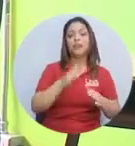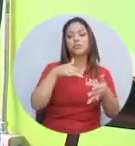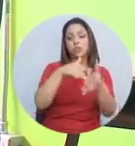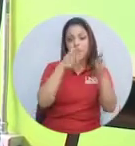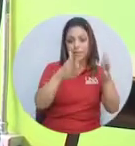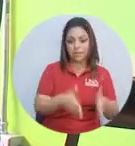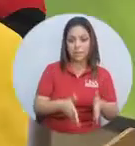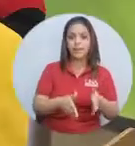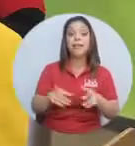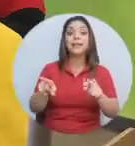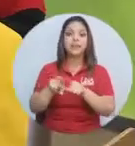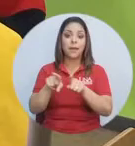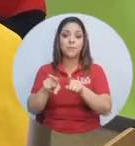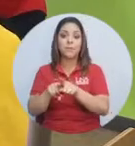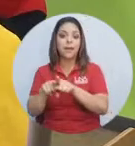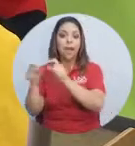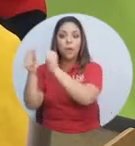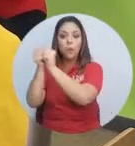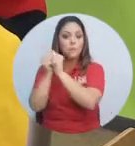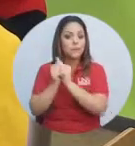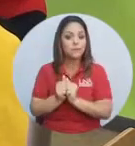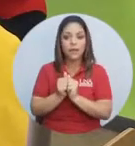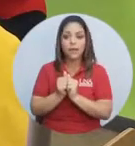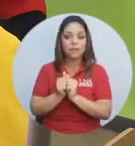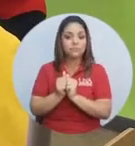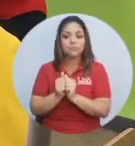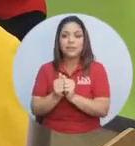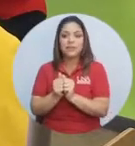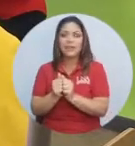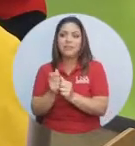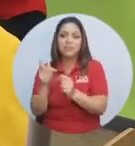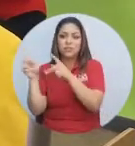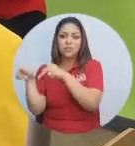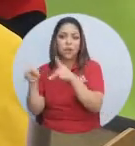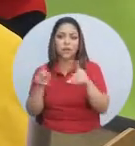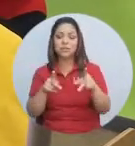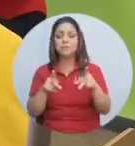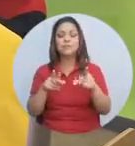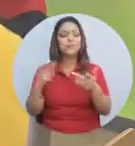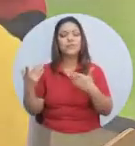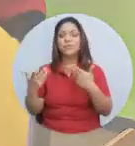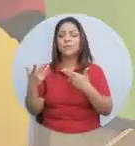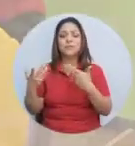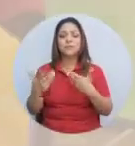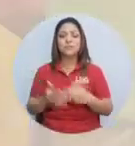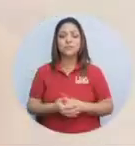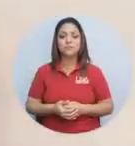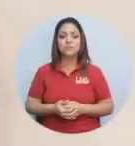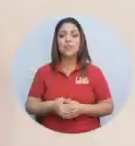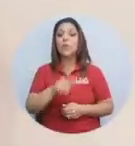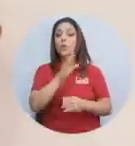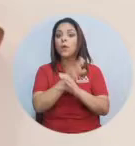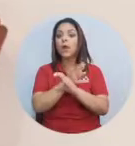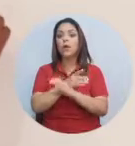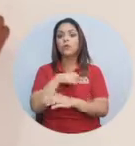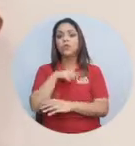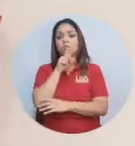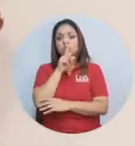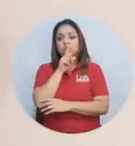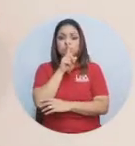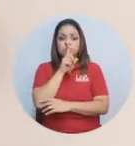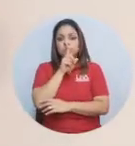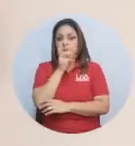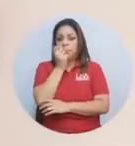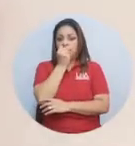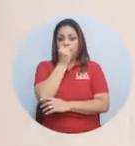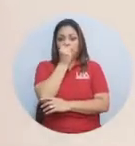podemos acompañarnos también de personas de nuestro... lo que nos vaya quedando, porque es que se lo va minando todo, entonces ya no hablamos con los papás, ya no hablamos